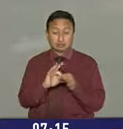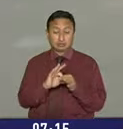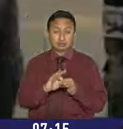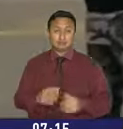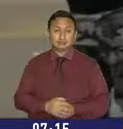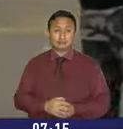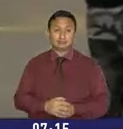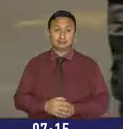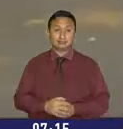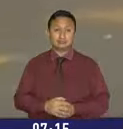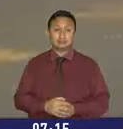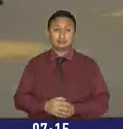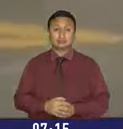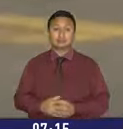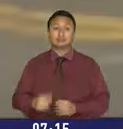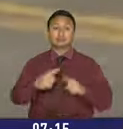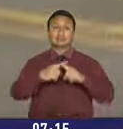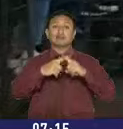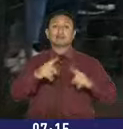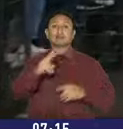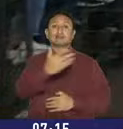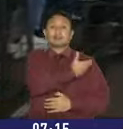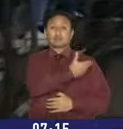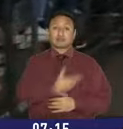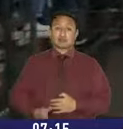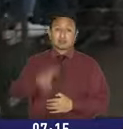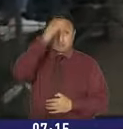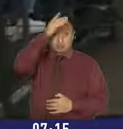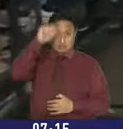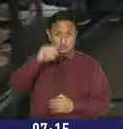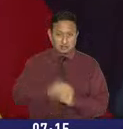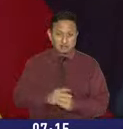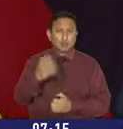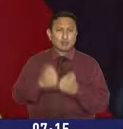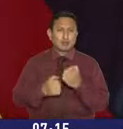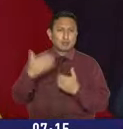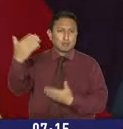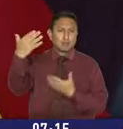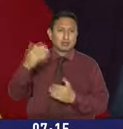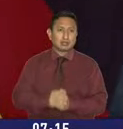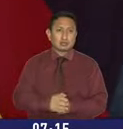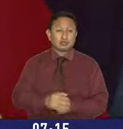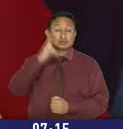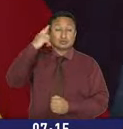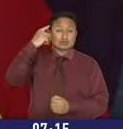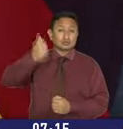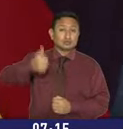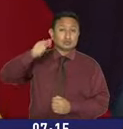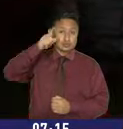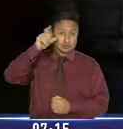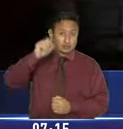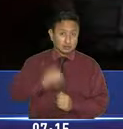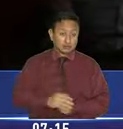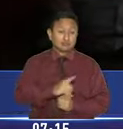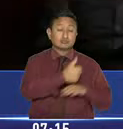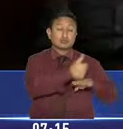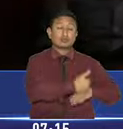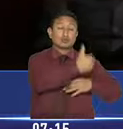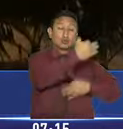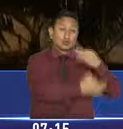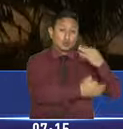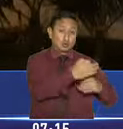Glass generó reacciones políticas. El gobierno de Guillermo Lasso rechazó la decisión del juez Javier Moscoso de la parroquia